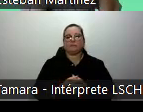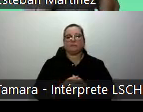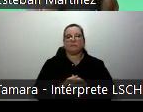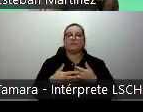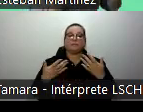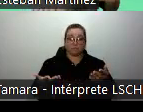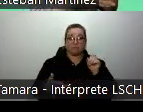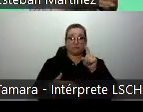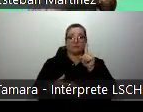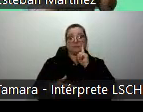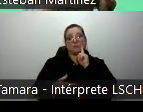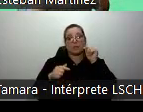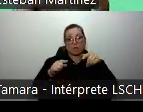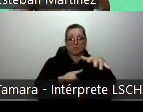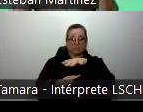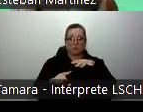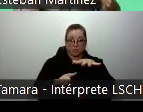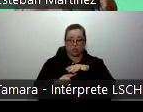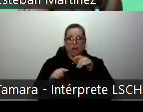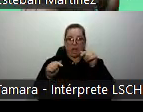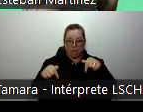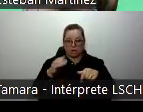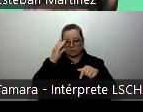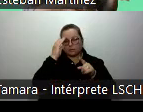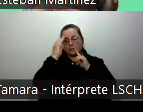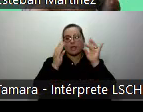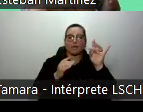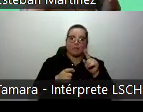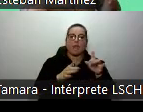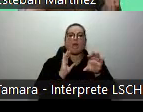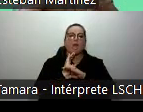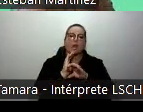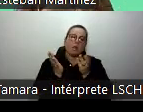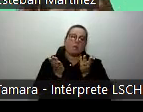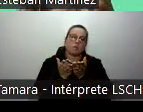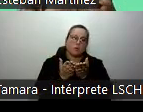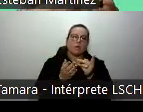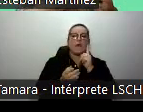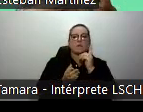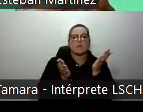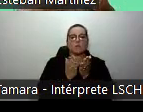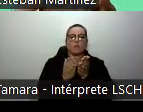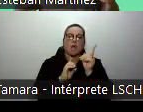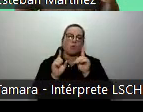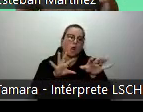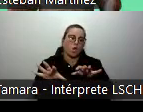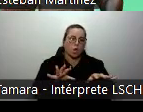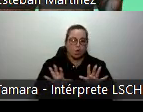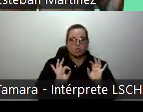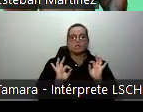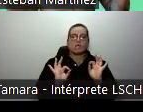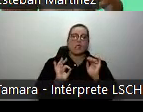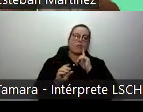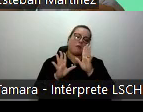tú tienes hoy en día una situación actual tú puedes tener una edad carreras estudiadas eh estás estudiando algo en particular tienes